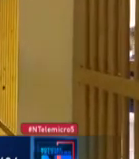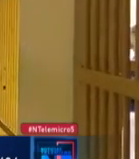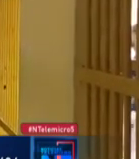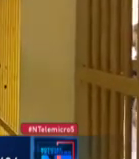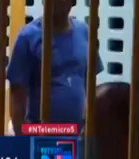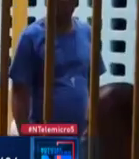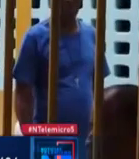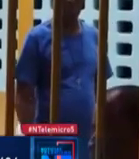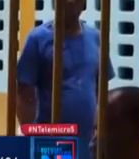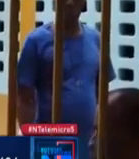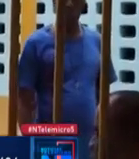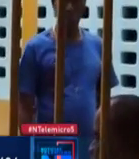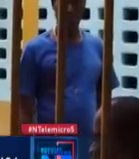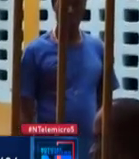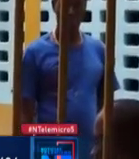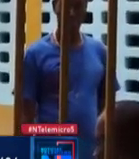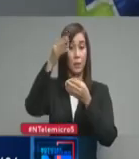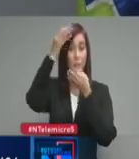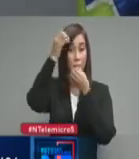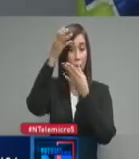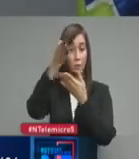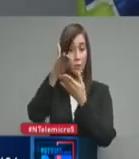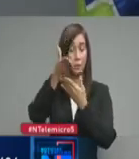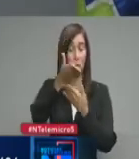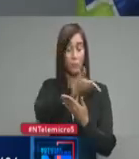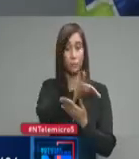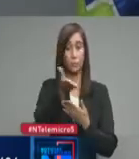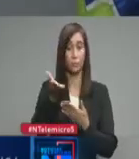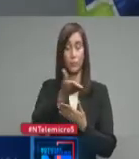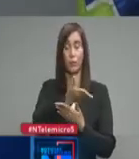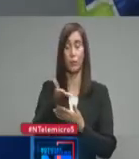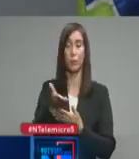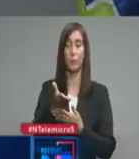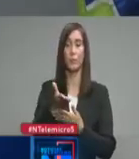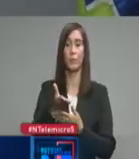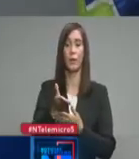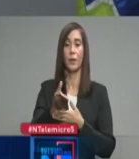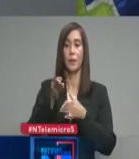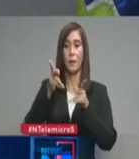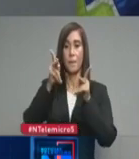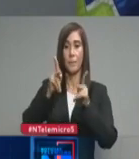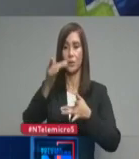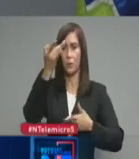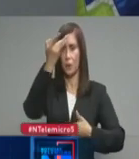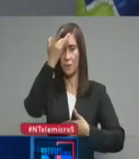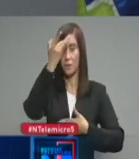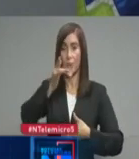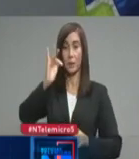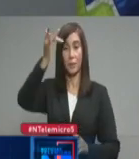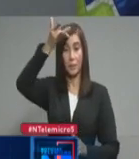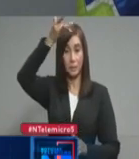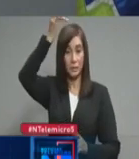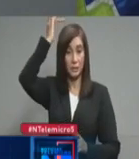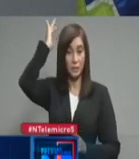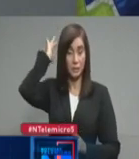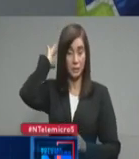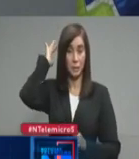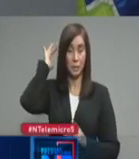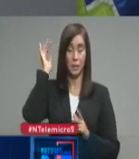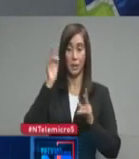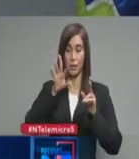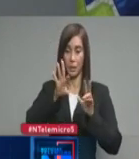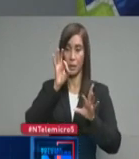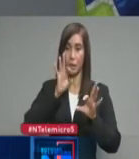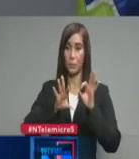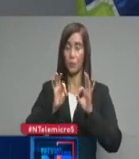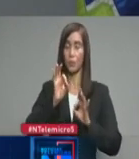murieron por el COVID-19. El número de personas con VIH en el país seguido en el programa es de